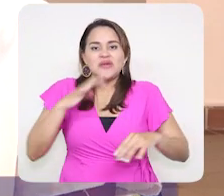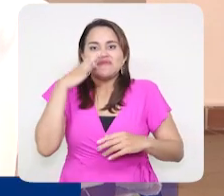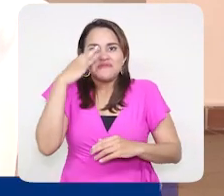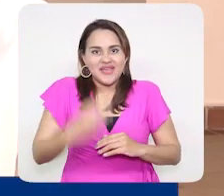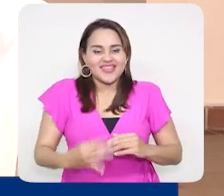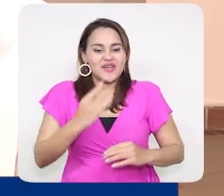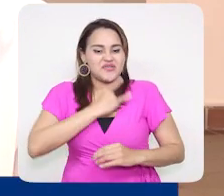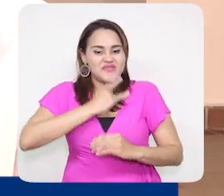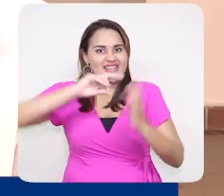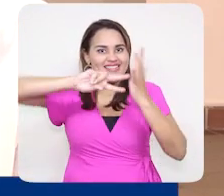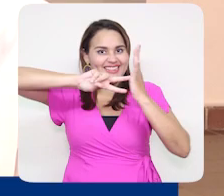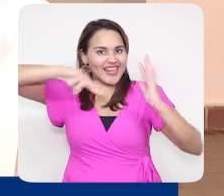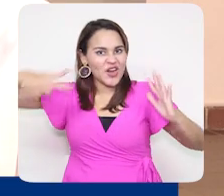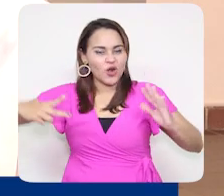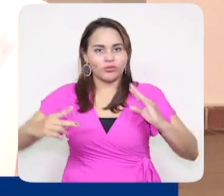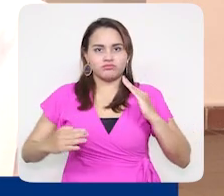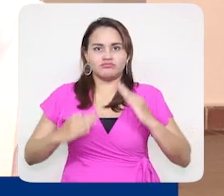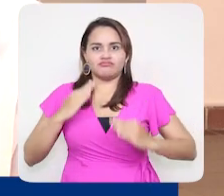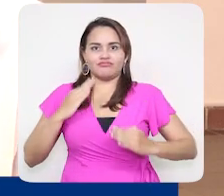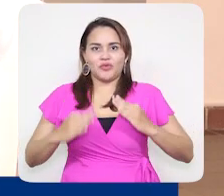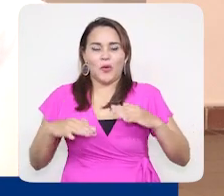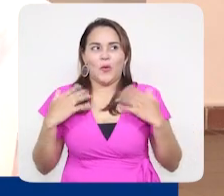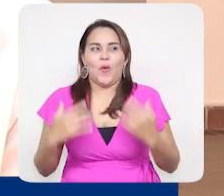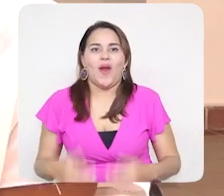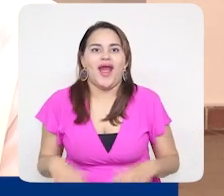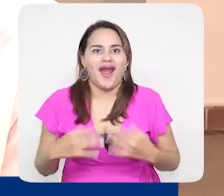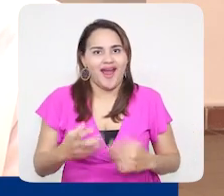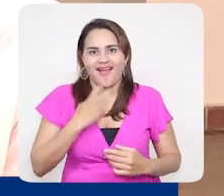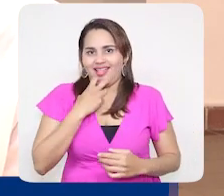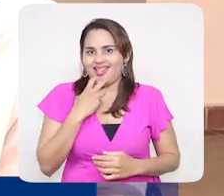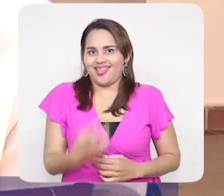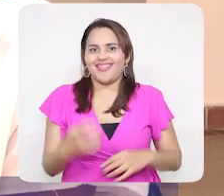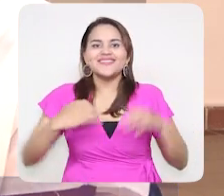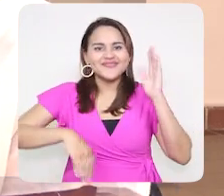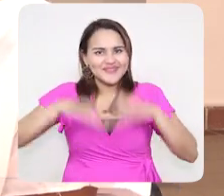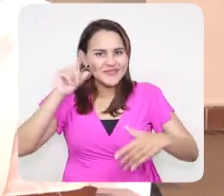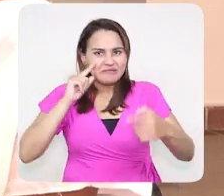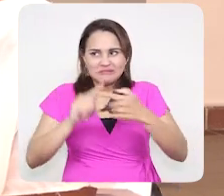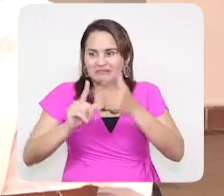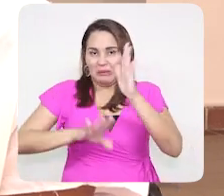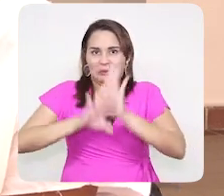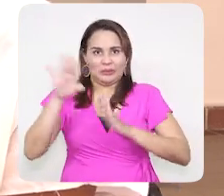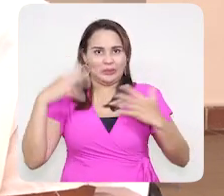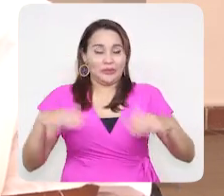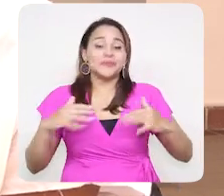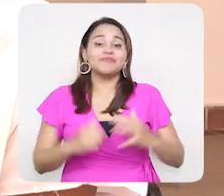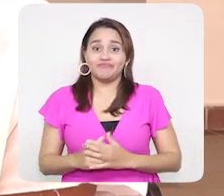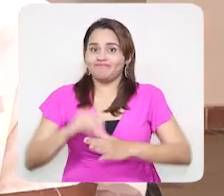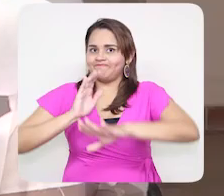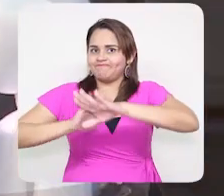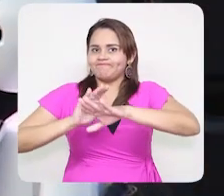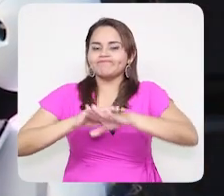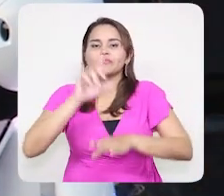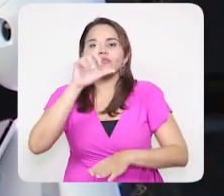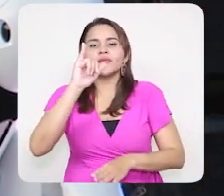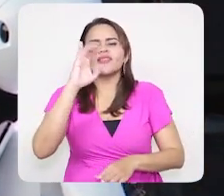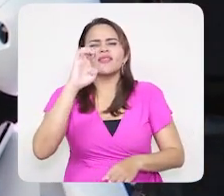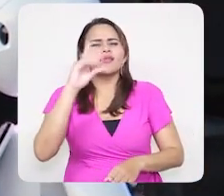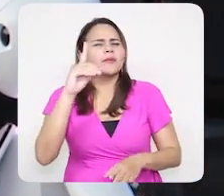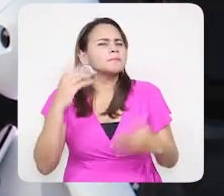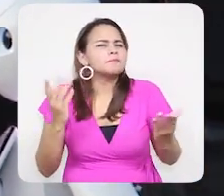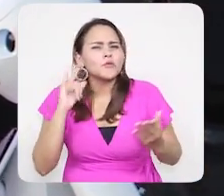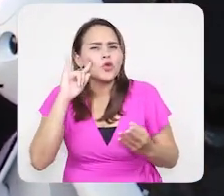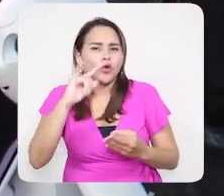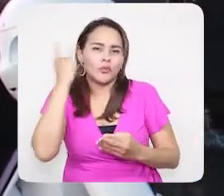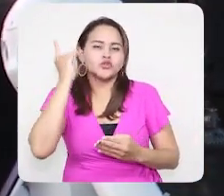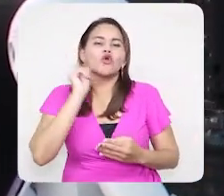la tecnología acá en la universidad, ya puede estar uno más cerca de la tecnología, los avances. Cabe mencionar que Liet